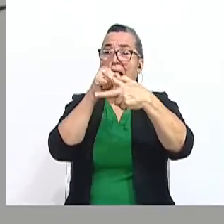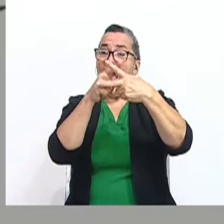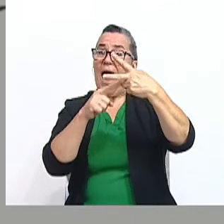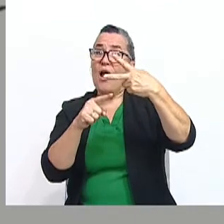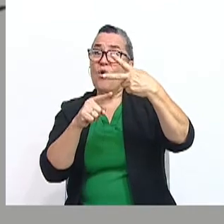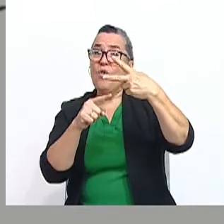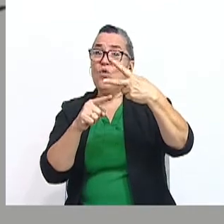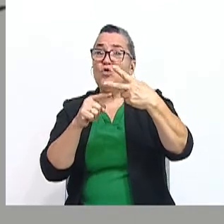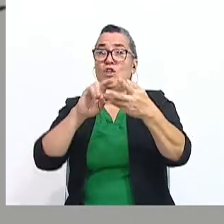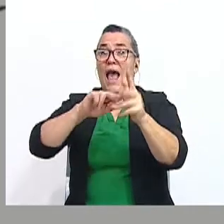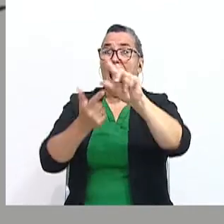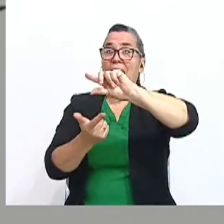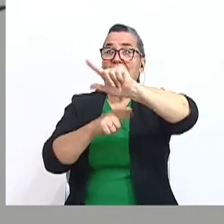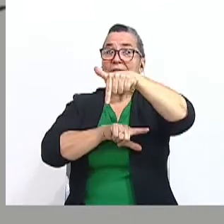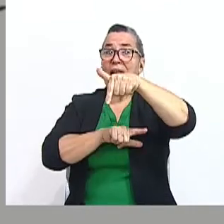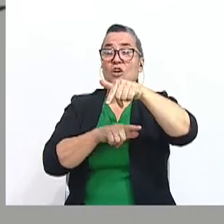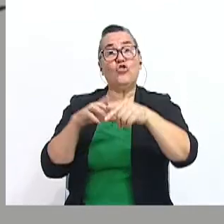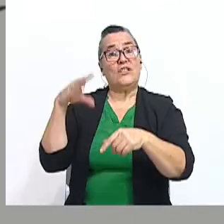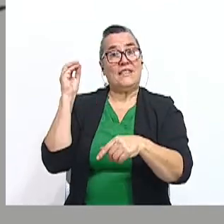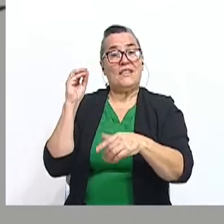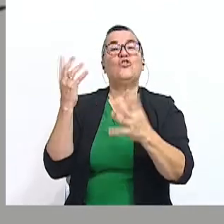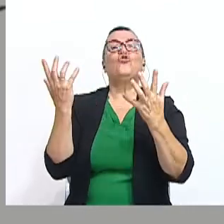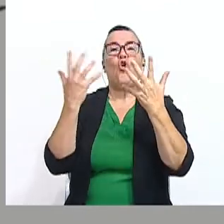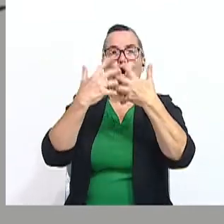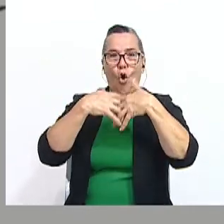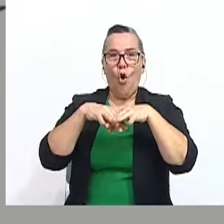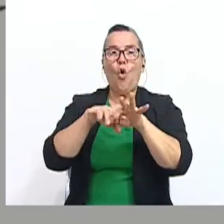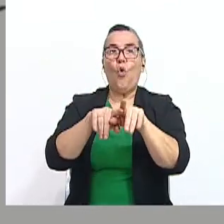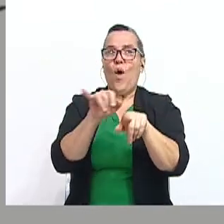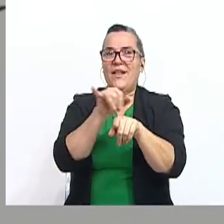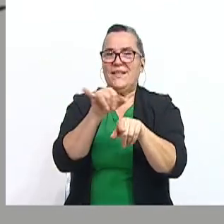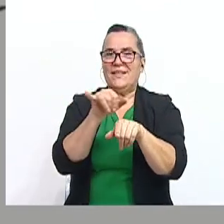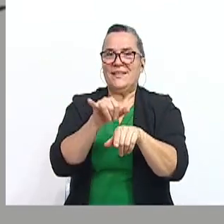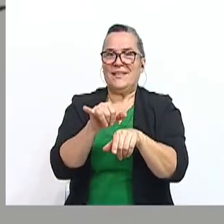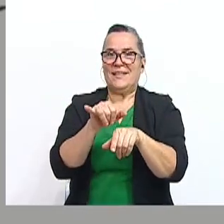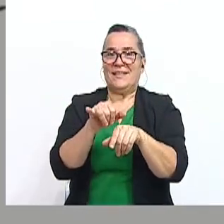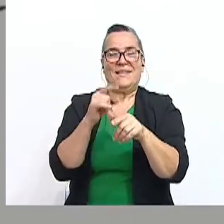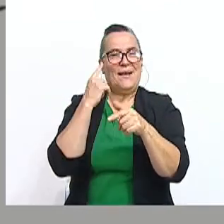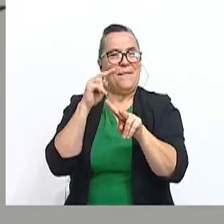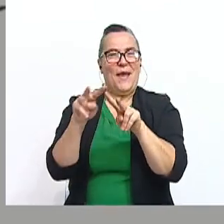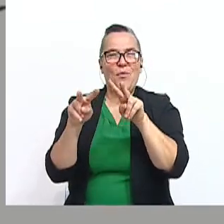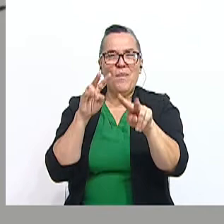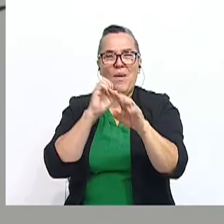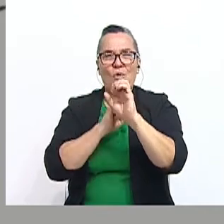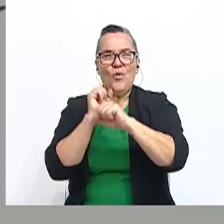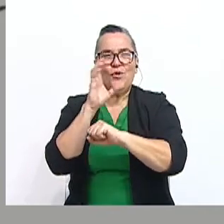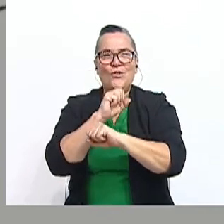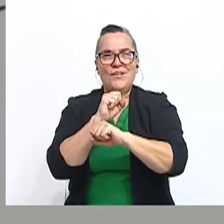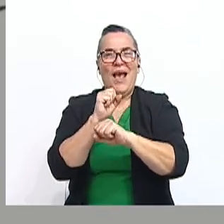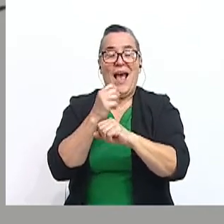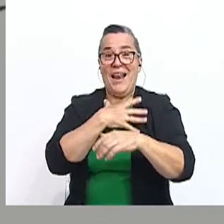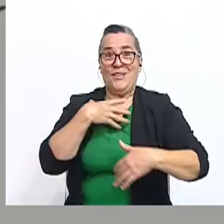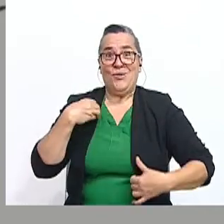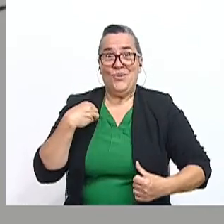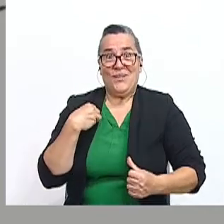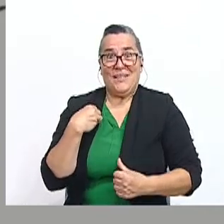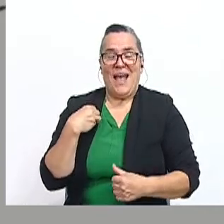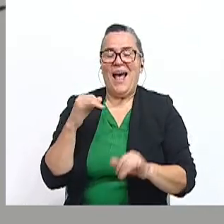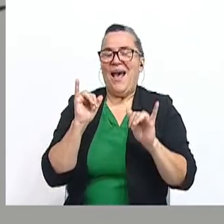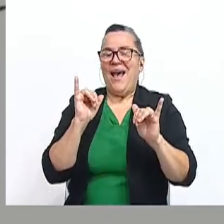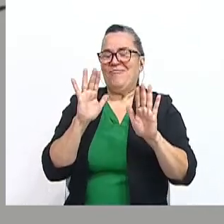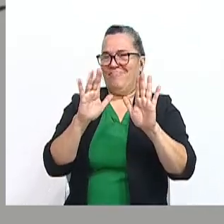alternos externos son congruentes. ¿Vieron? ¿Cómo vamos descubriendo todo esto? ¿Les está gustando?